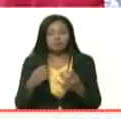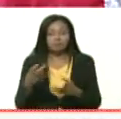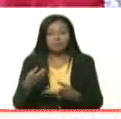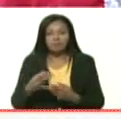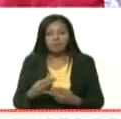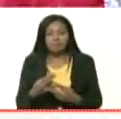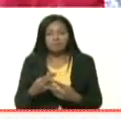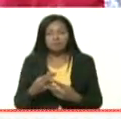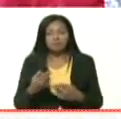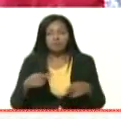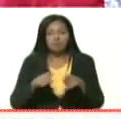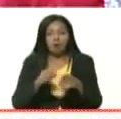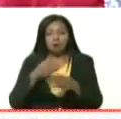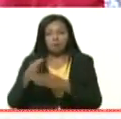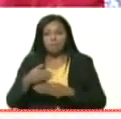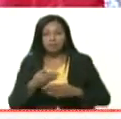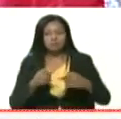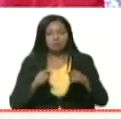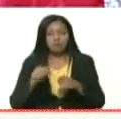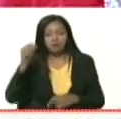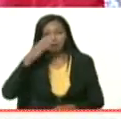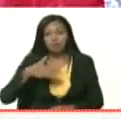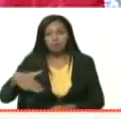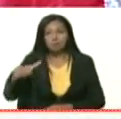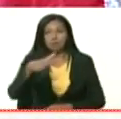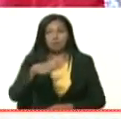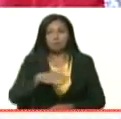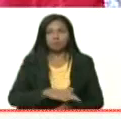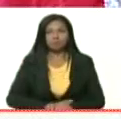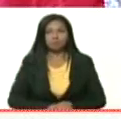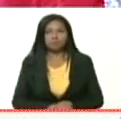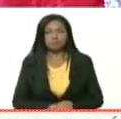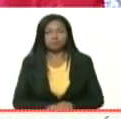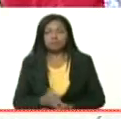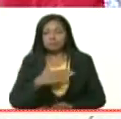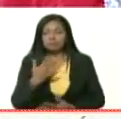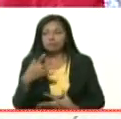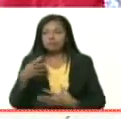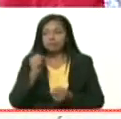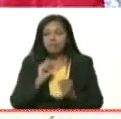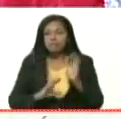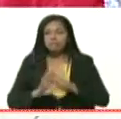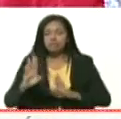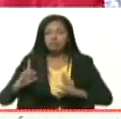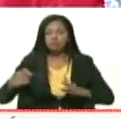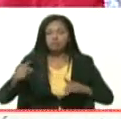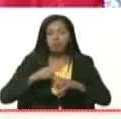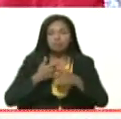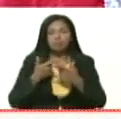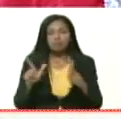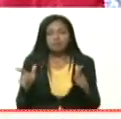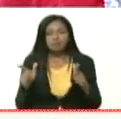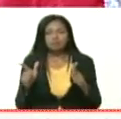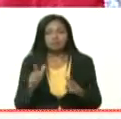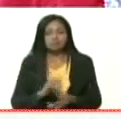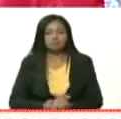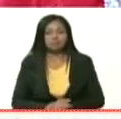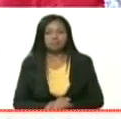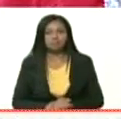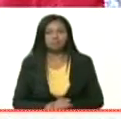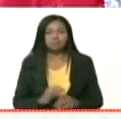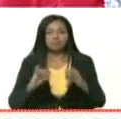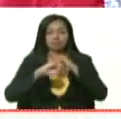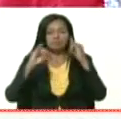de ventajas compartidas para los pueblos que aspiran al desarrollo, a la libertad y a la